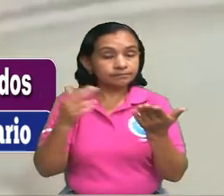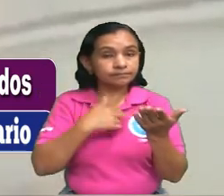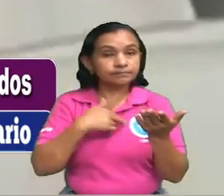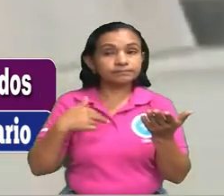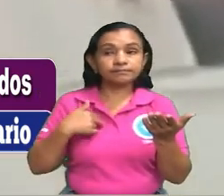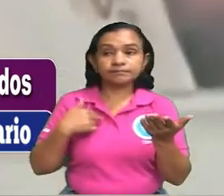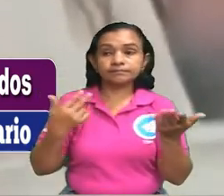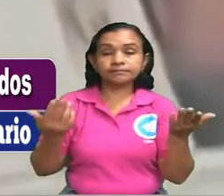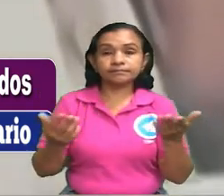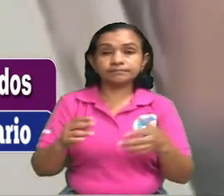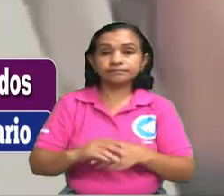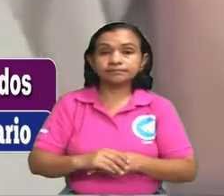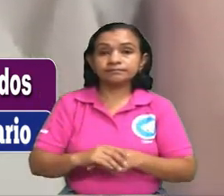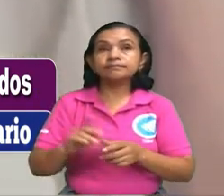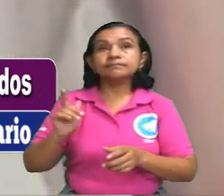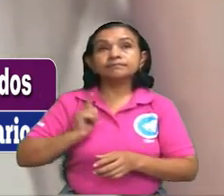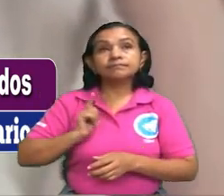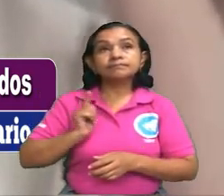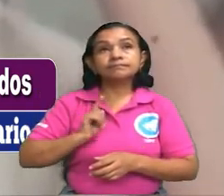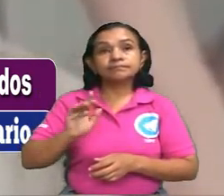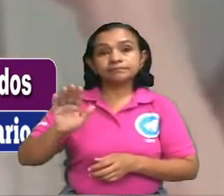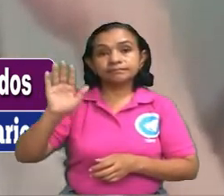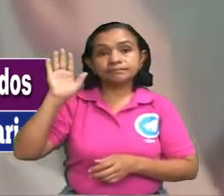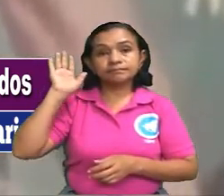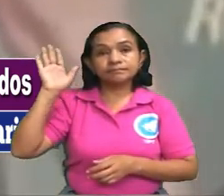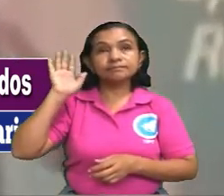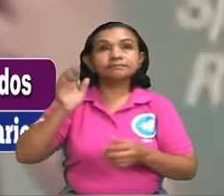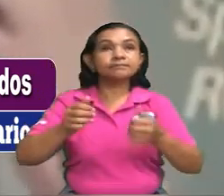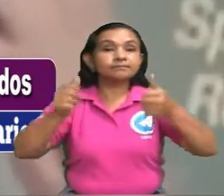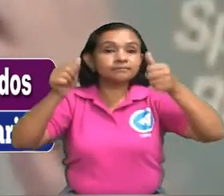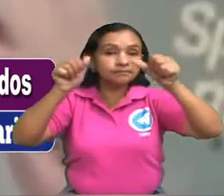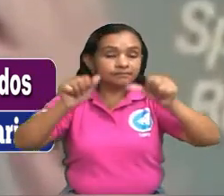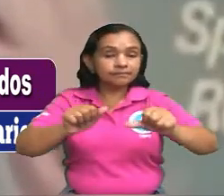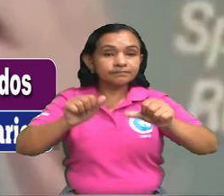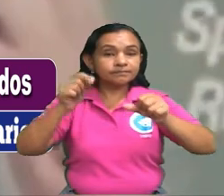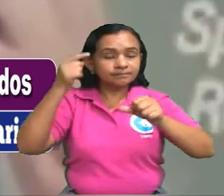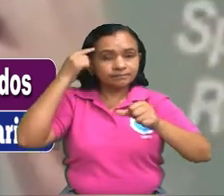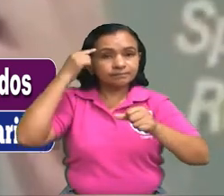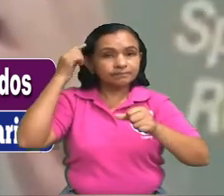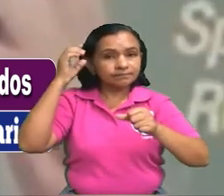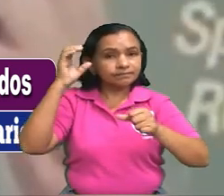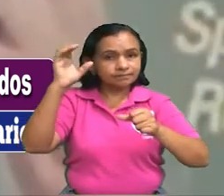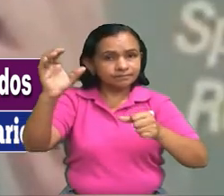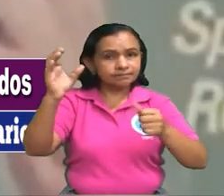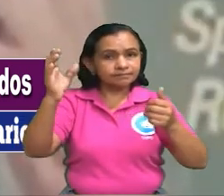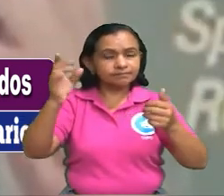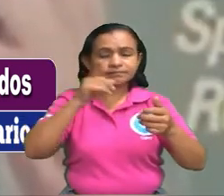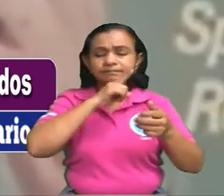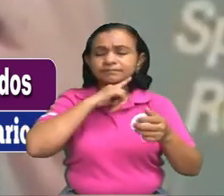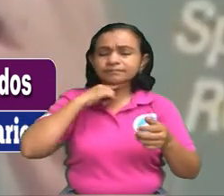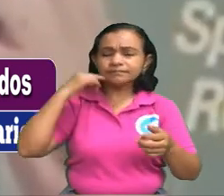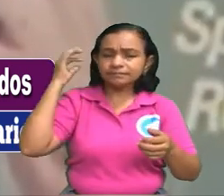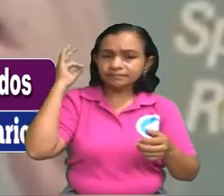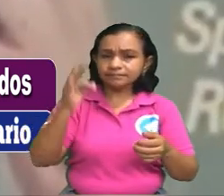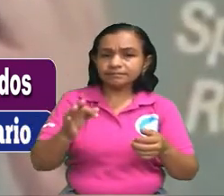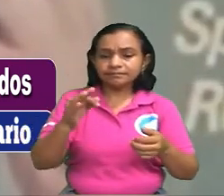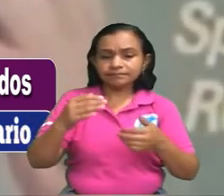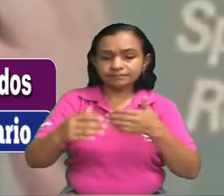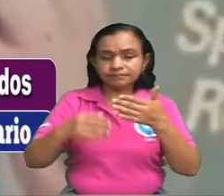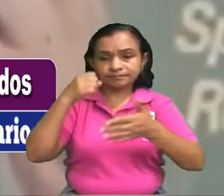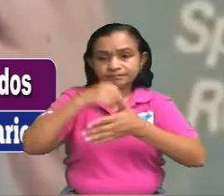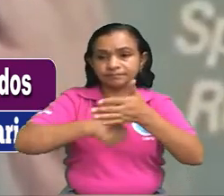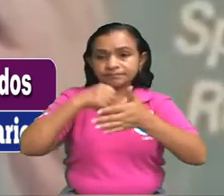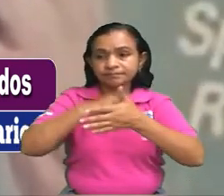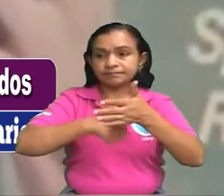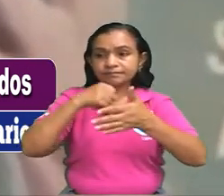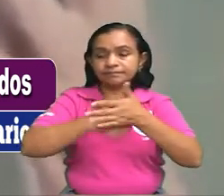ya tenemos el compromiso definido, que creemos y somos firmes defensores de este proceso,